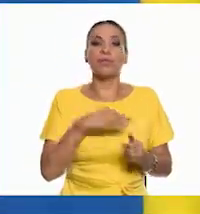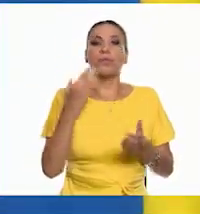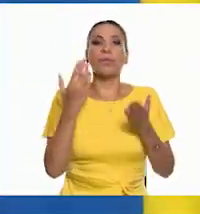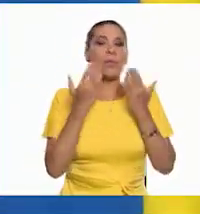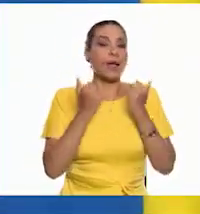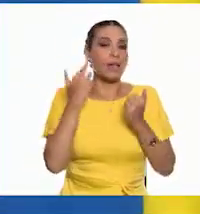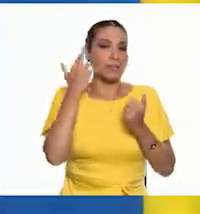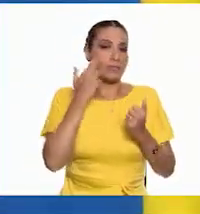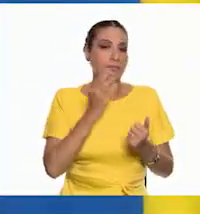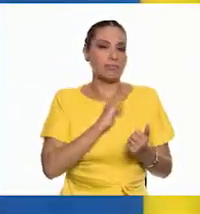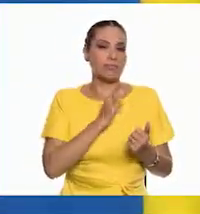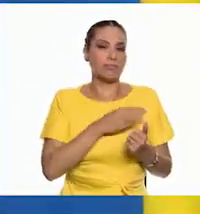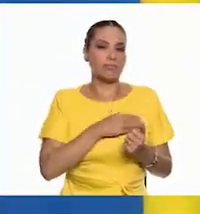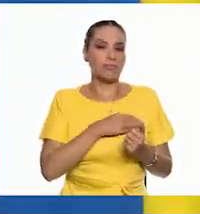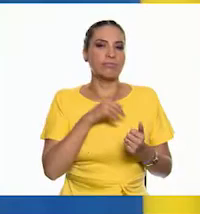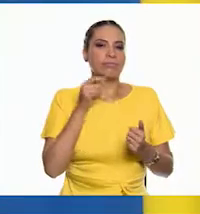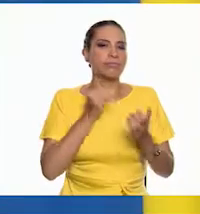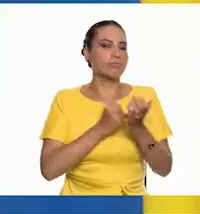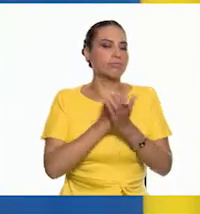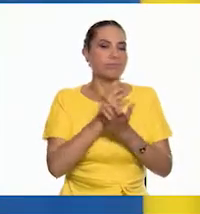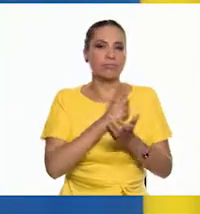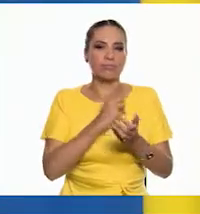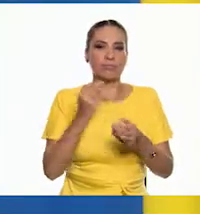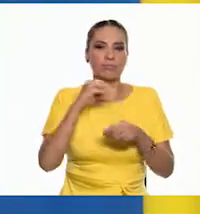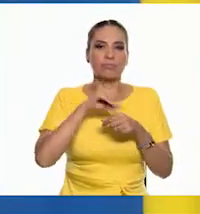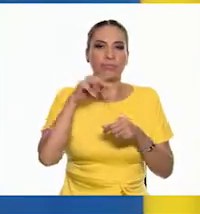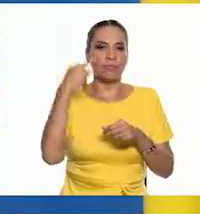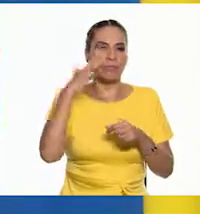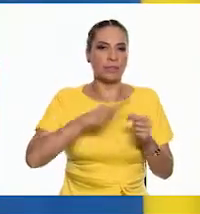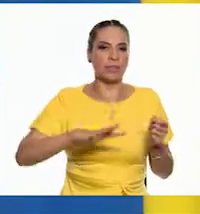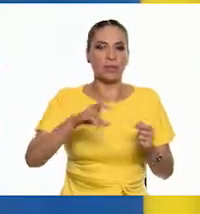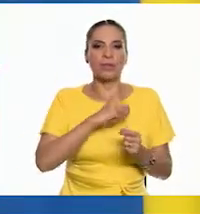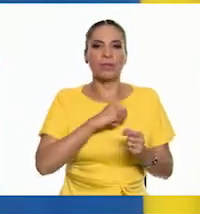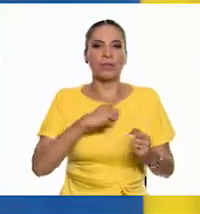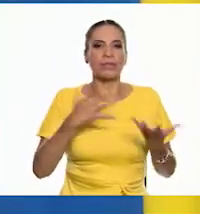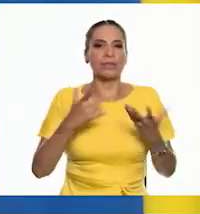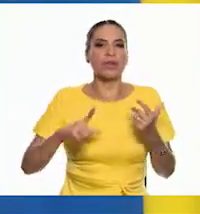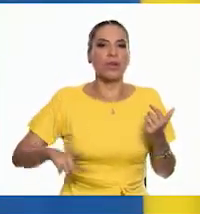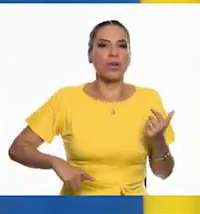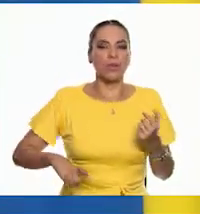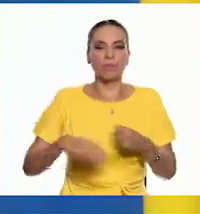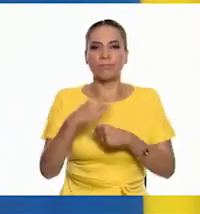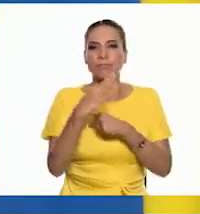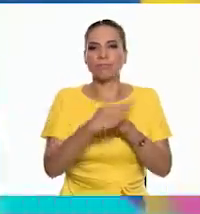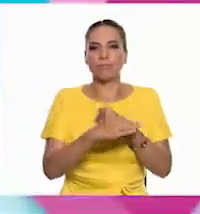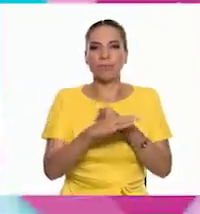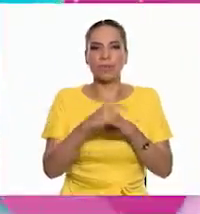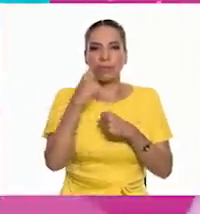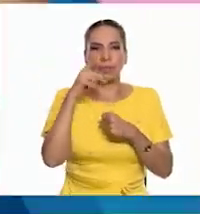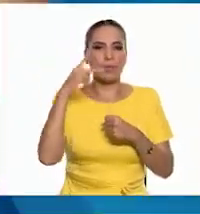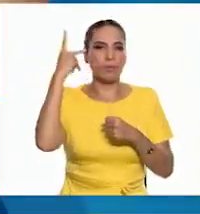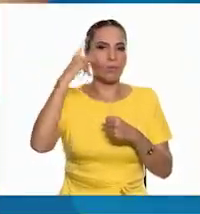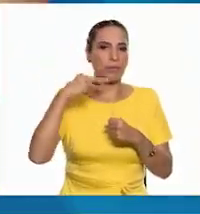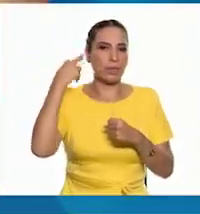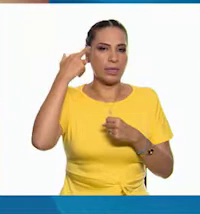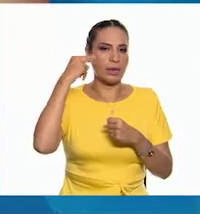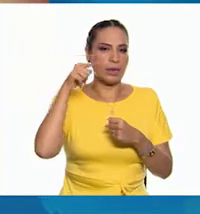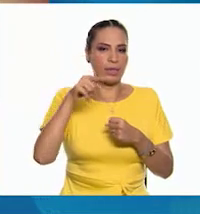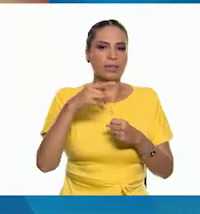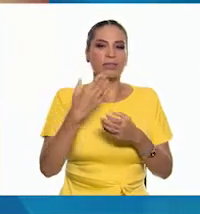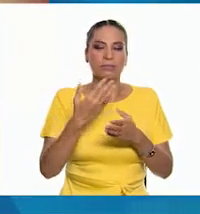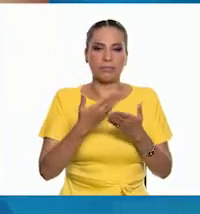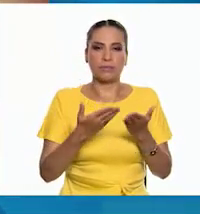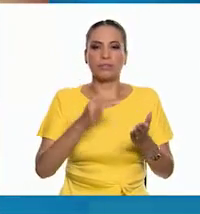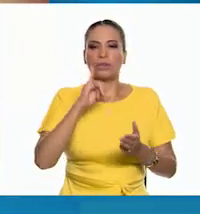de monarca español, la soberanía residía en el reino y debía formarse un gobierno provisional con el virrey al frente, en este